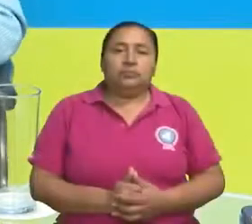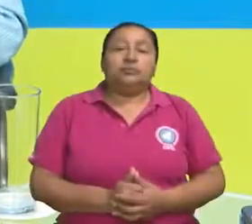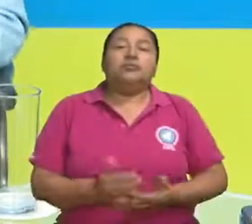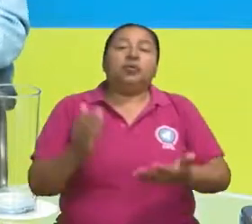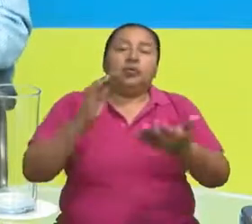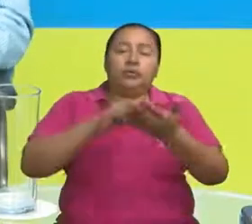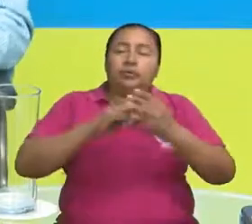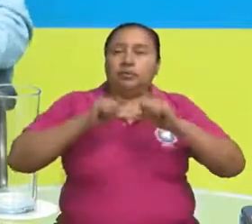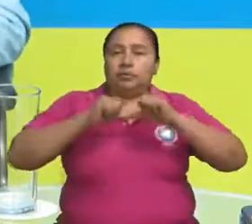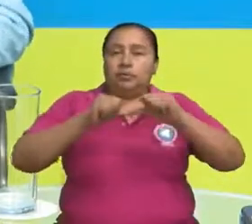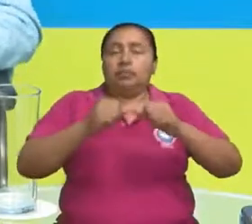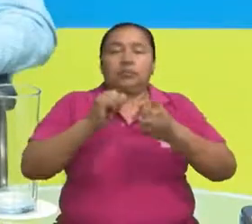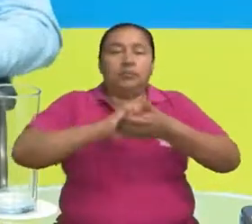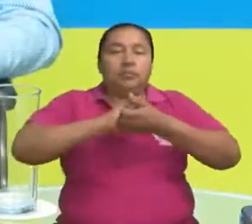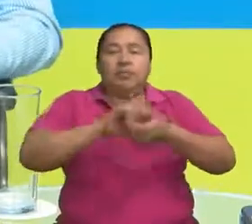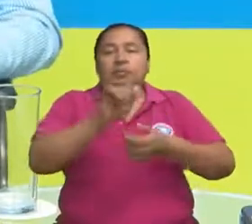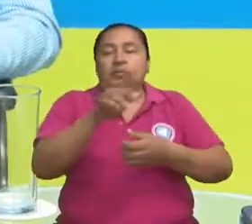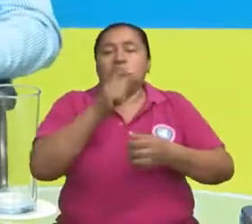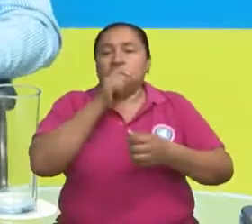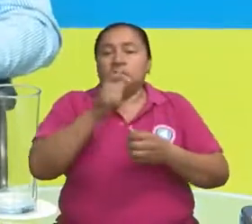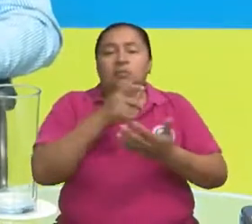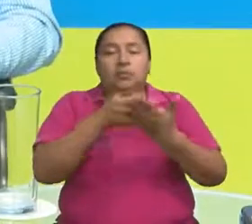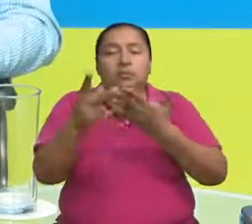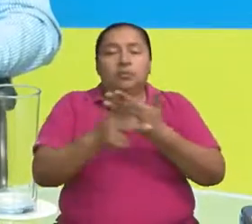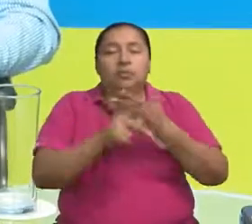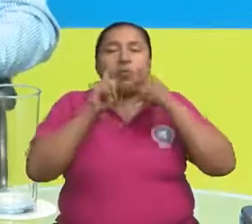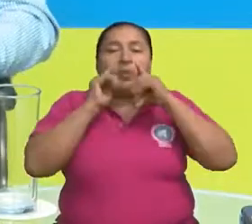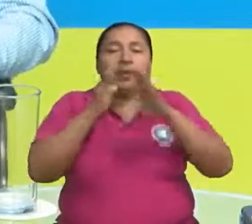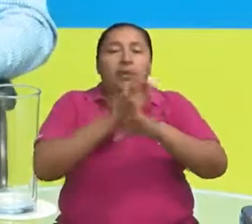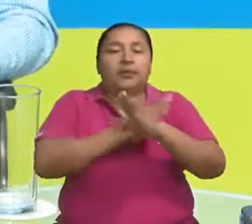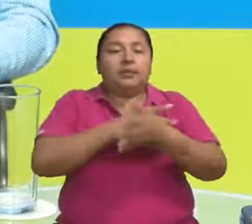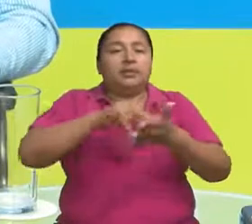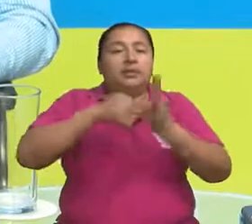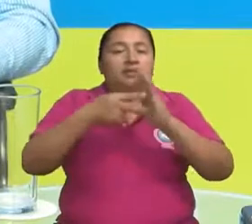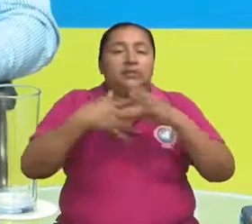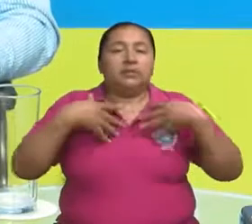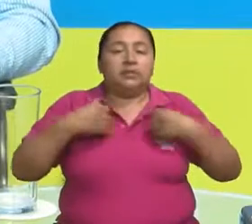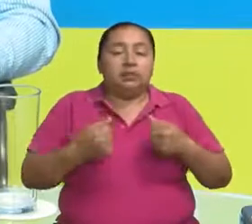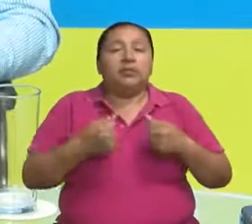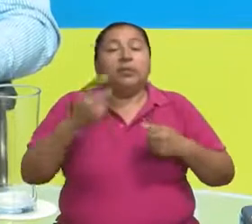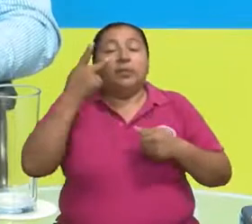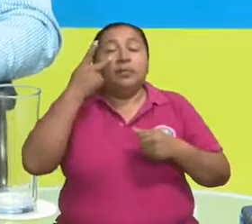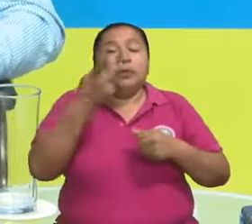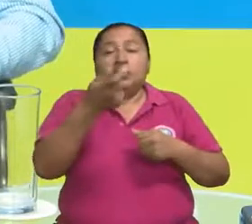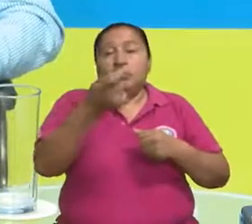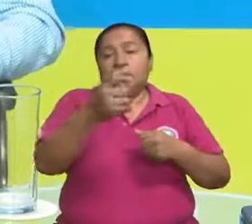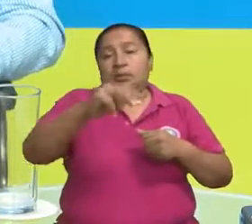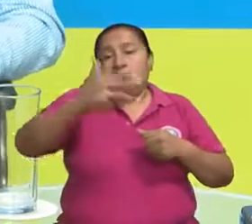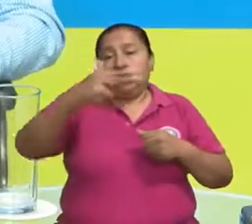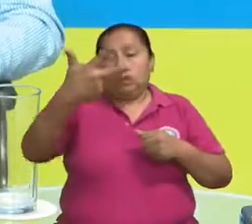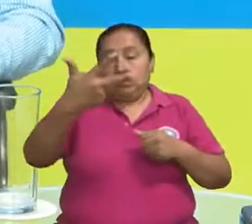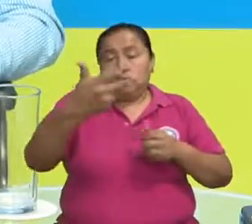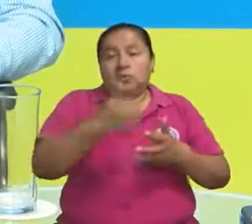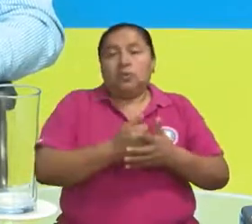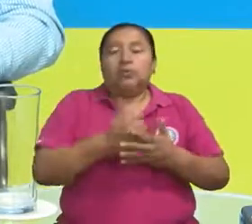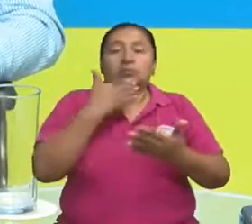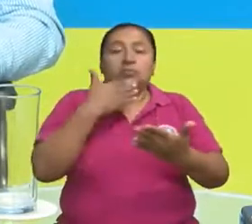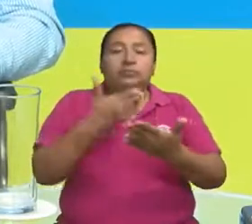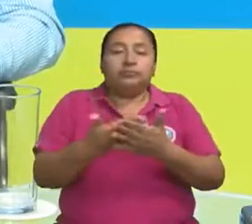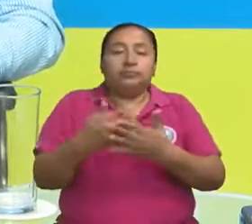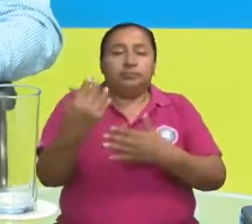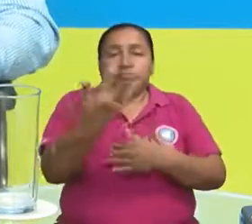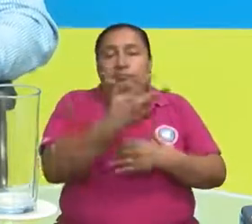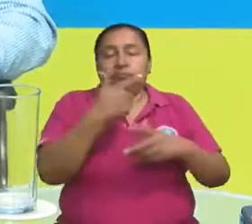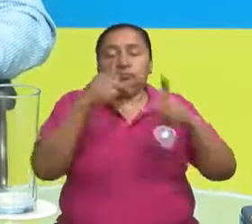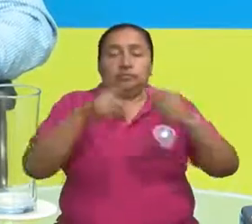Estamos de regreso, amigos televidentes, en su gustado programa Prevenir de Salud a través de la frecuencia del canal 98. Gracias a todos